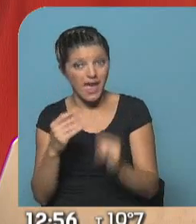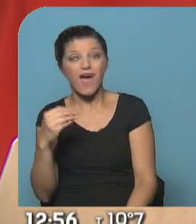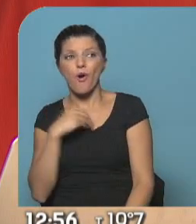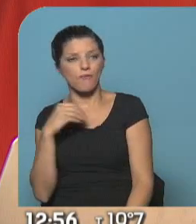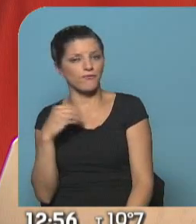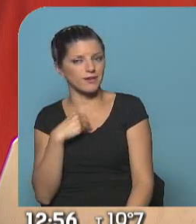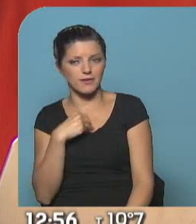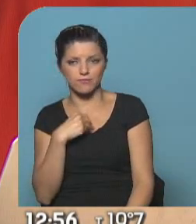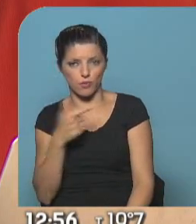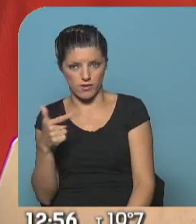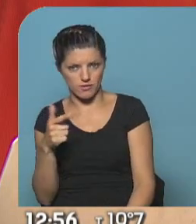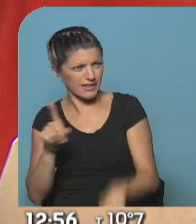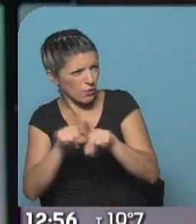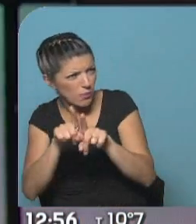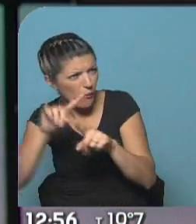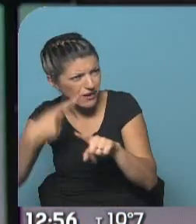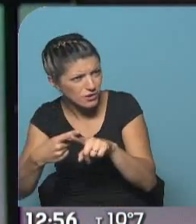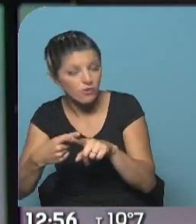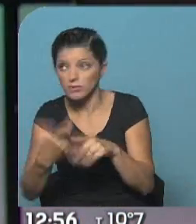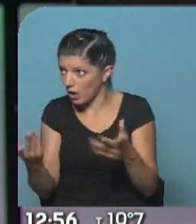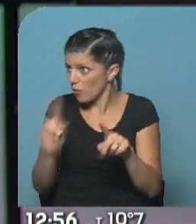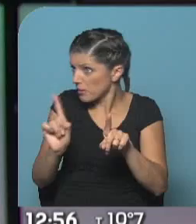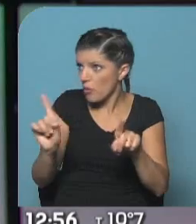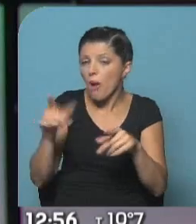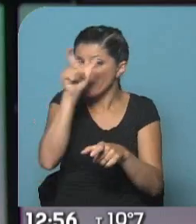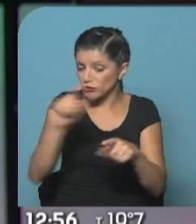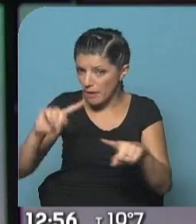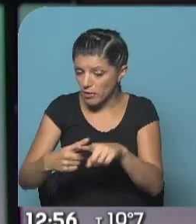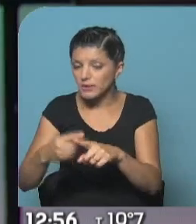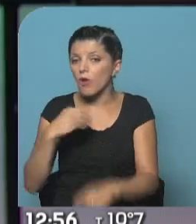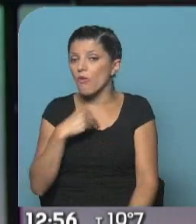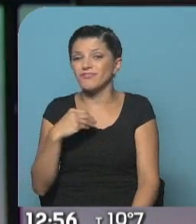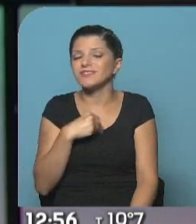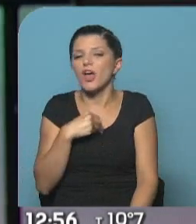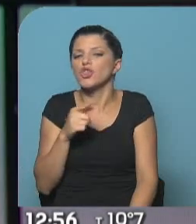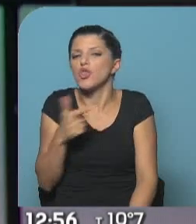Sí, entre ellos, ¿no? Hay una desconfianza y en ese sentido